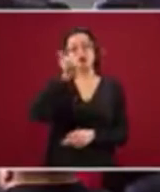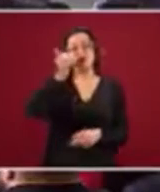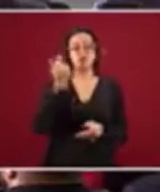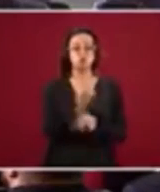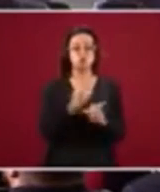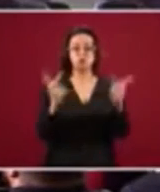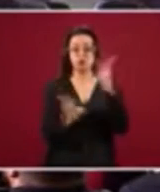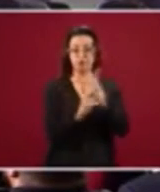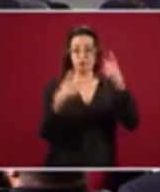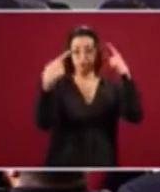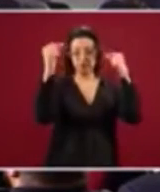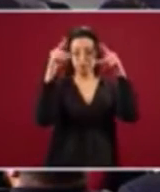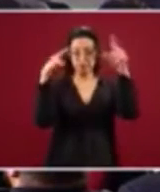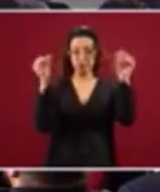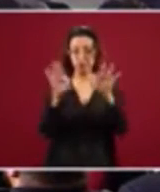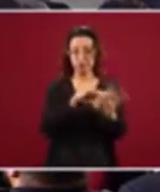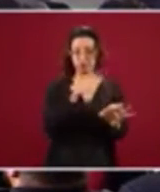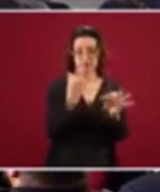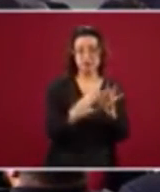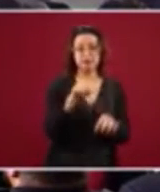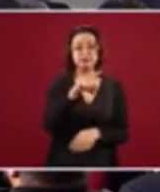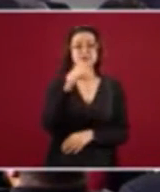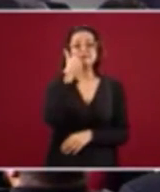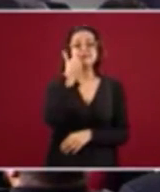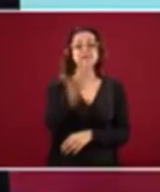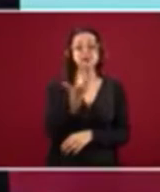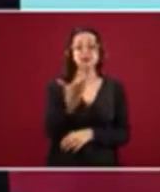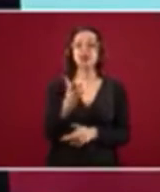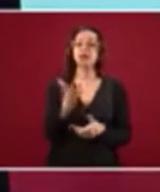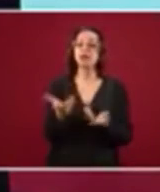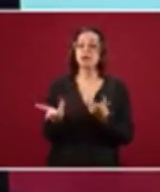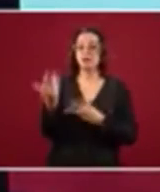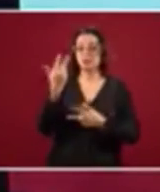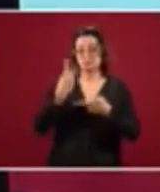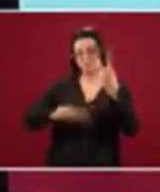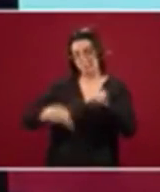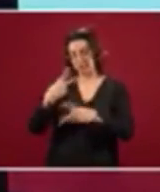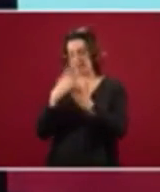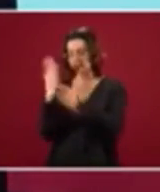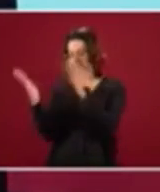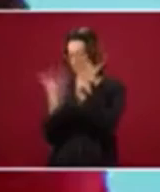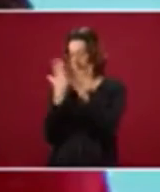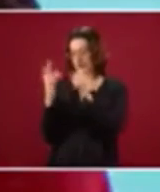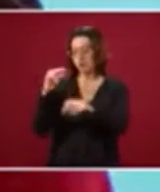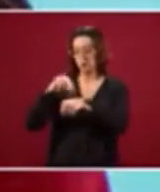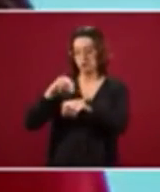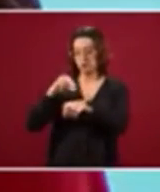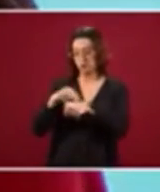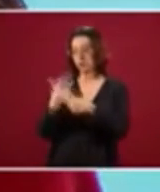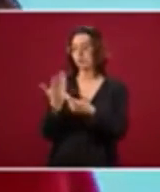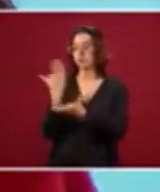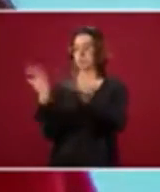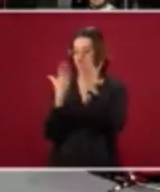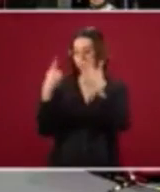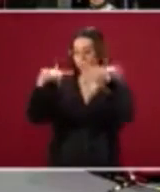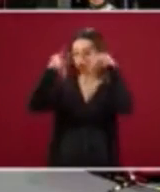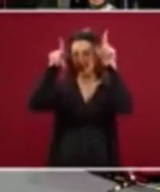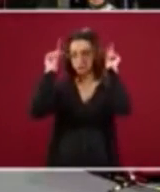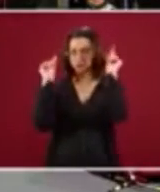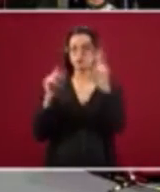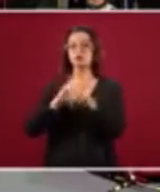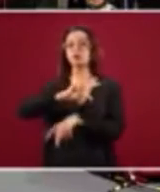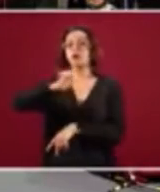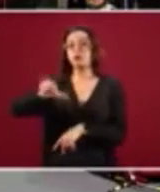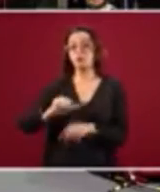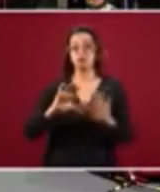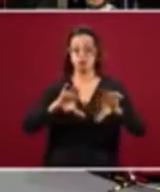todo el país que tengan la vocación de regresar a sus comunidades como médicos y como enfermeras. Entonces,